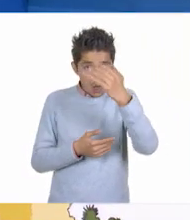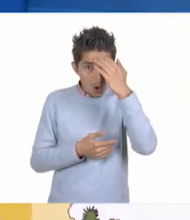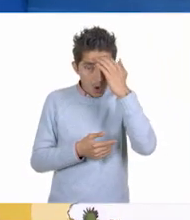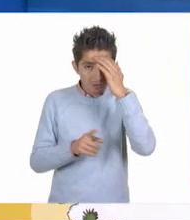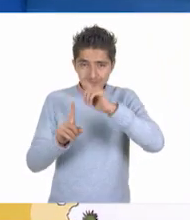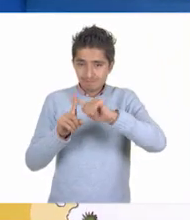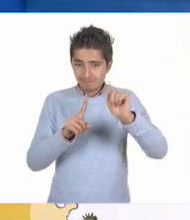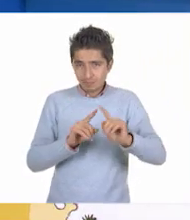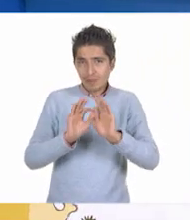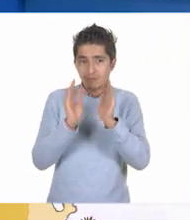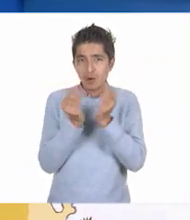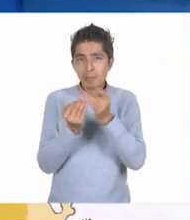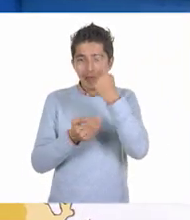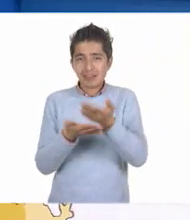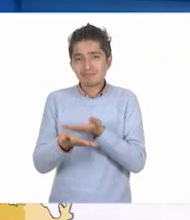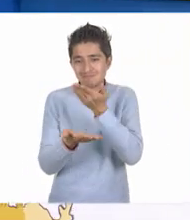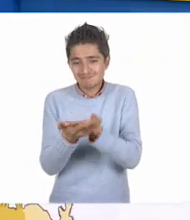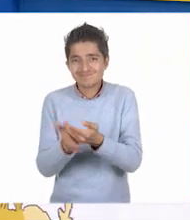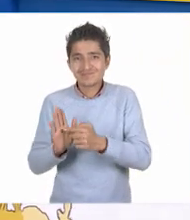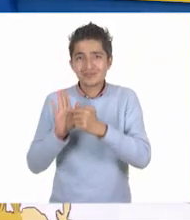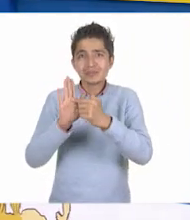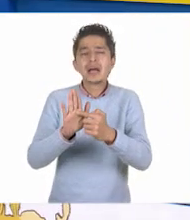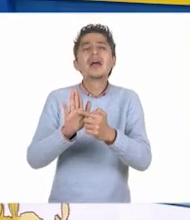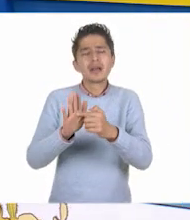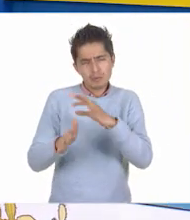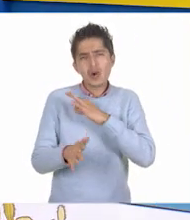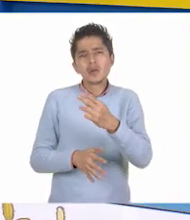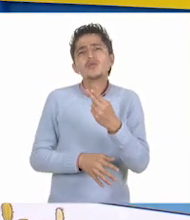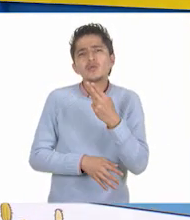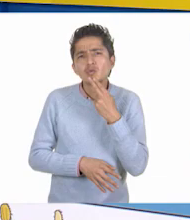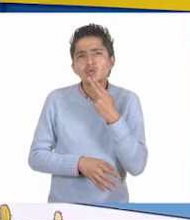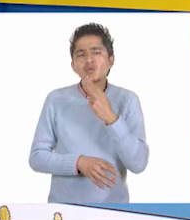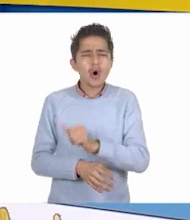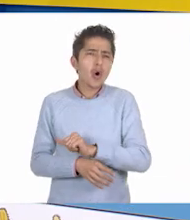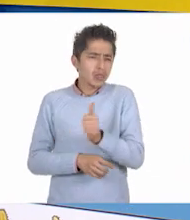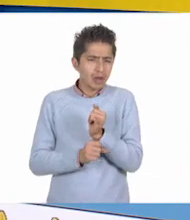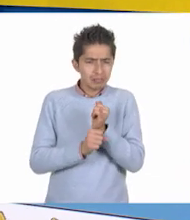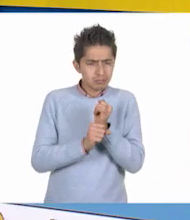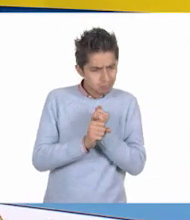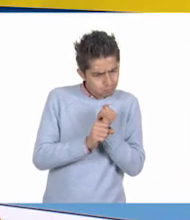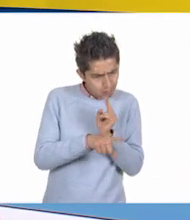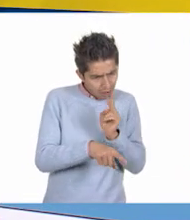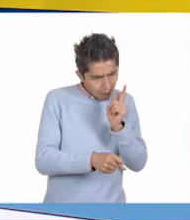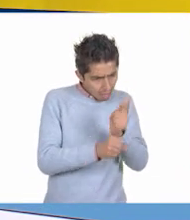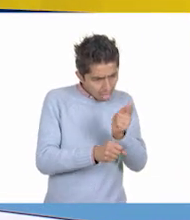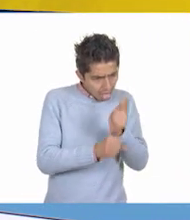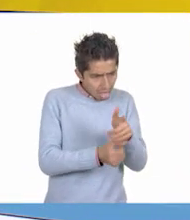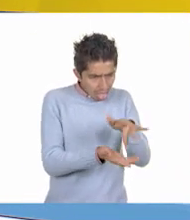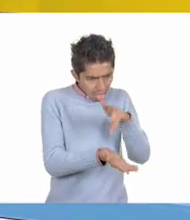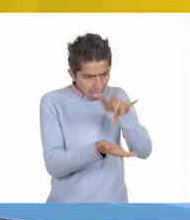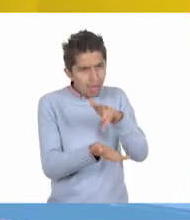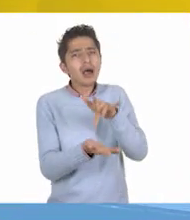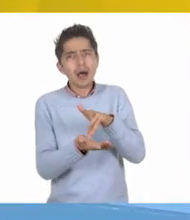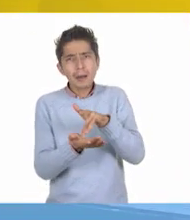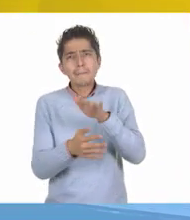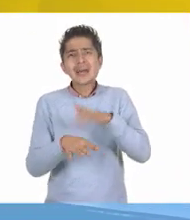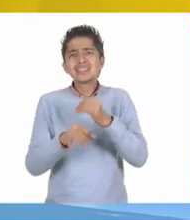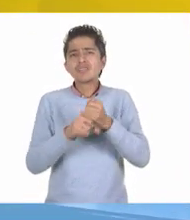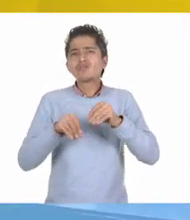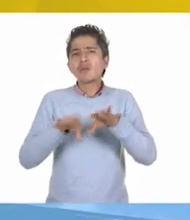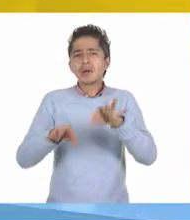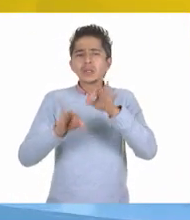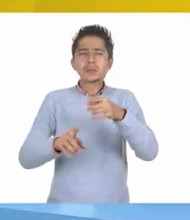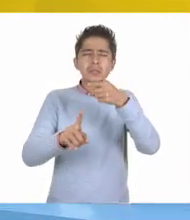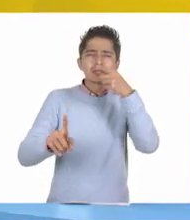distintas formas de presentarlo, resulta útil consultar otras fuentes que brinden información más objetiva sobre